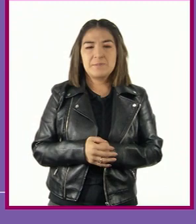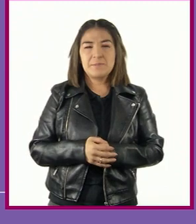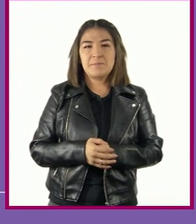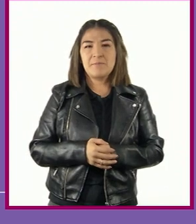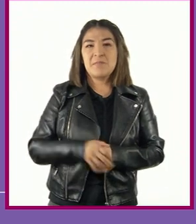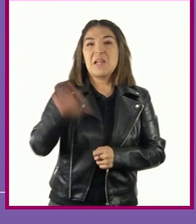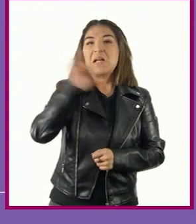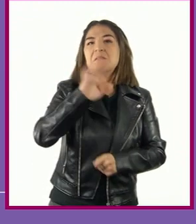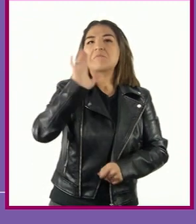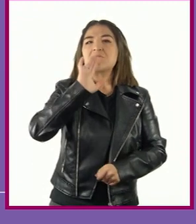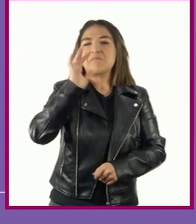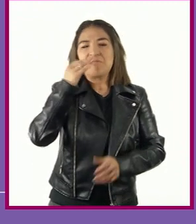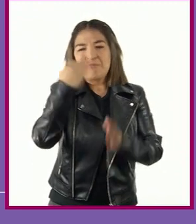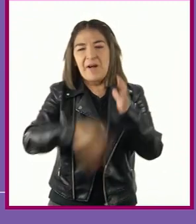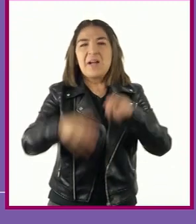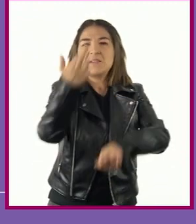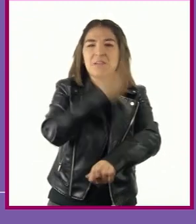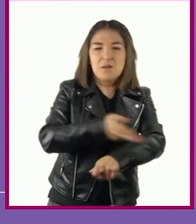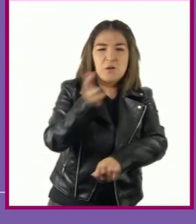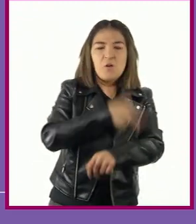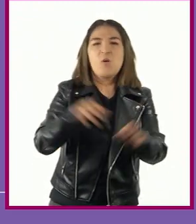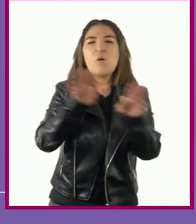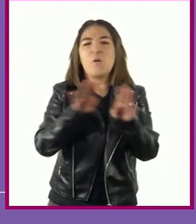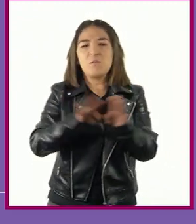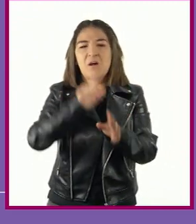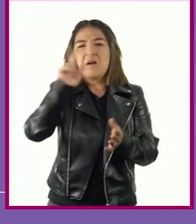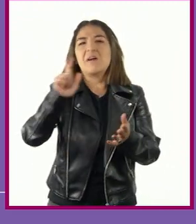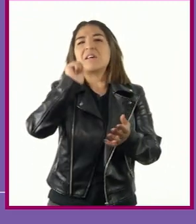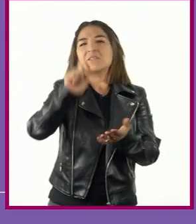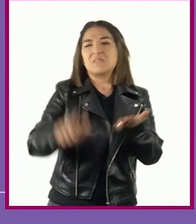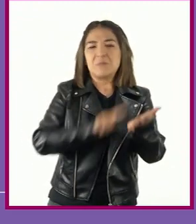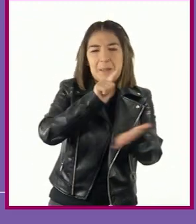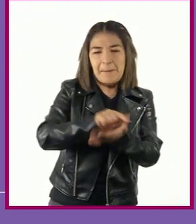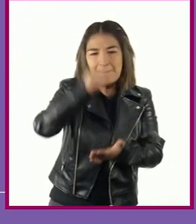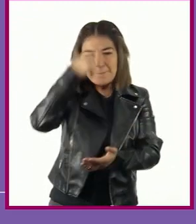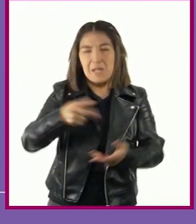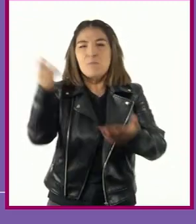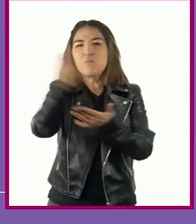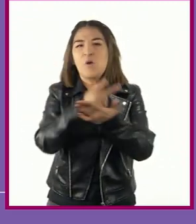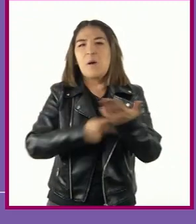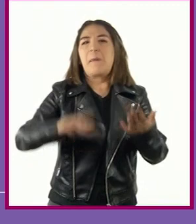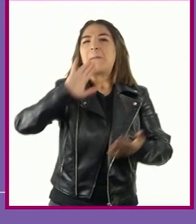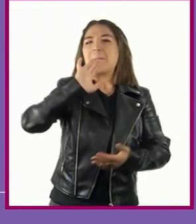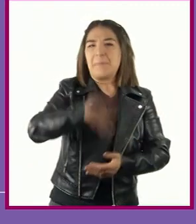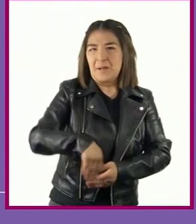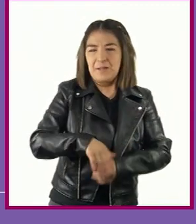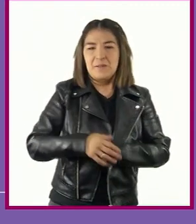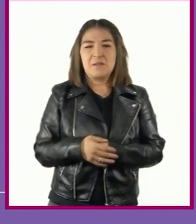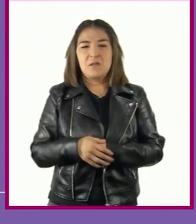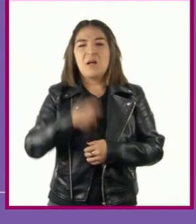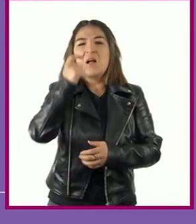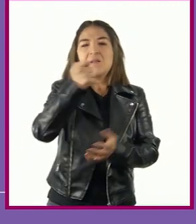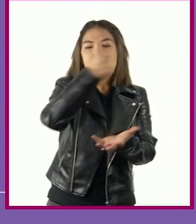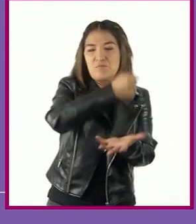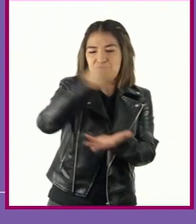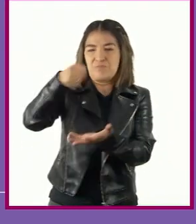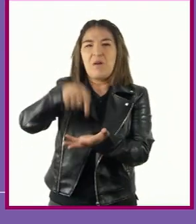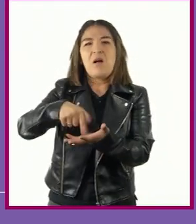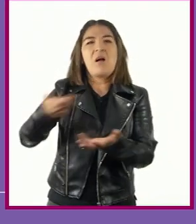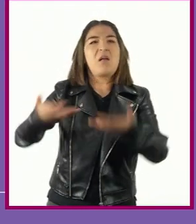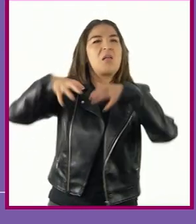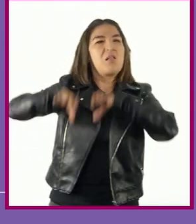de diligencia, ilegalidad al formular y ejecutar planes, programas y presupuestos, desvío de